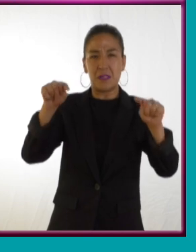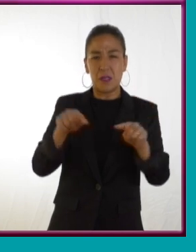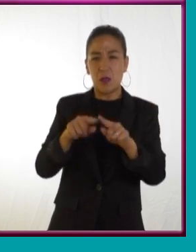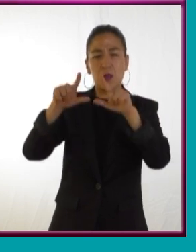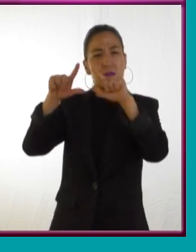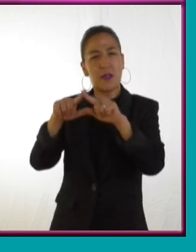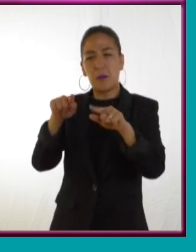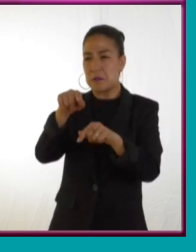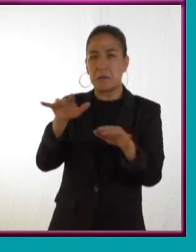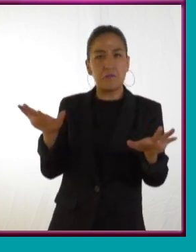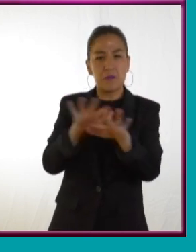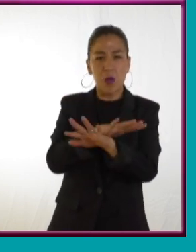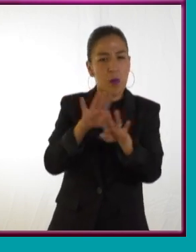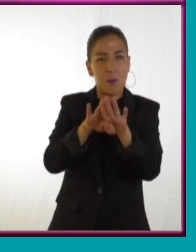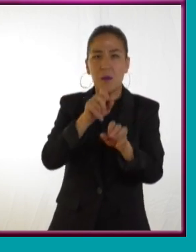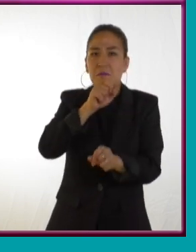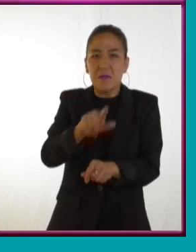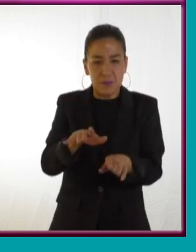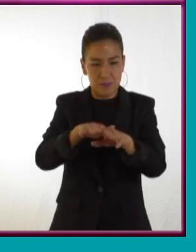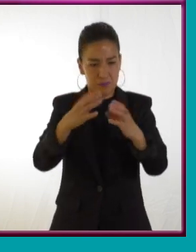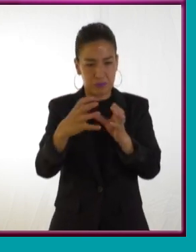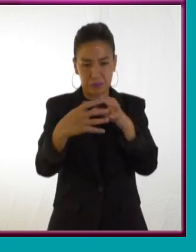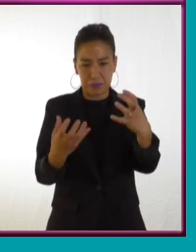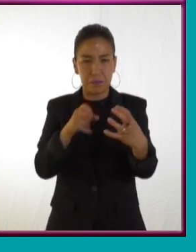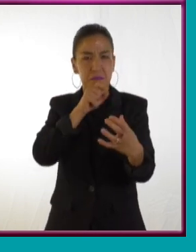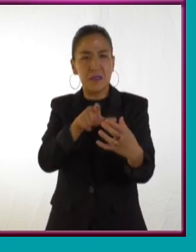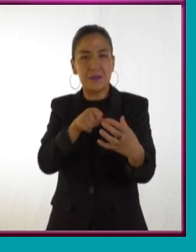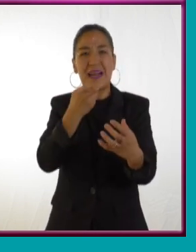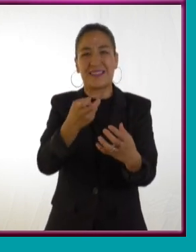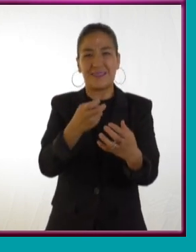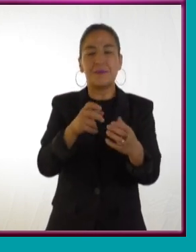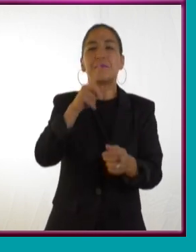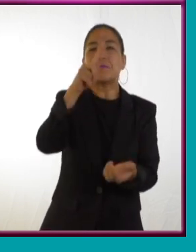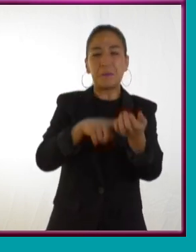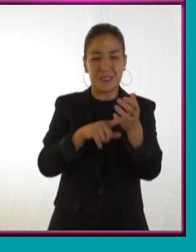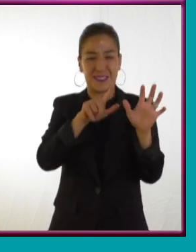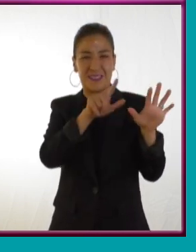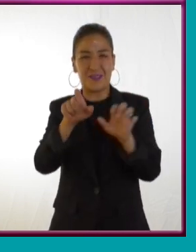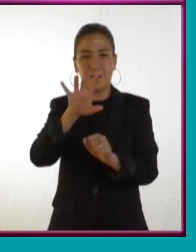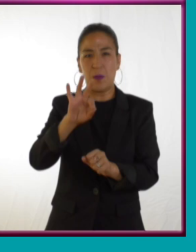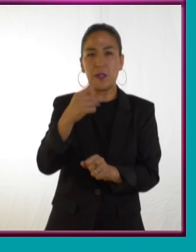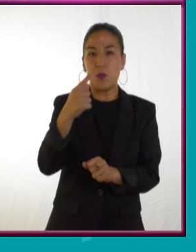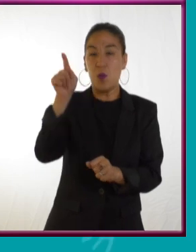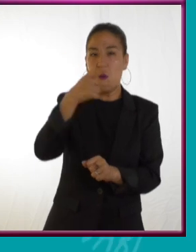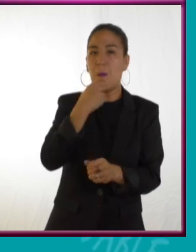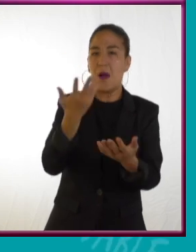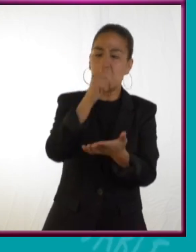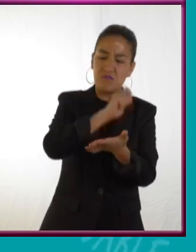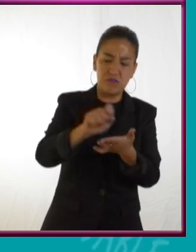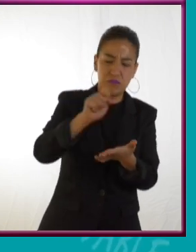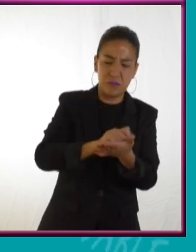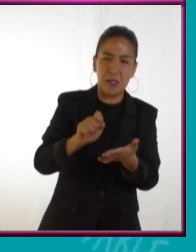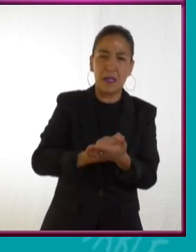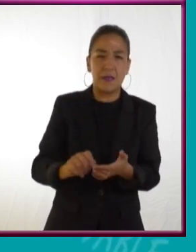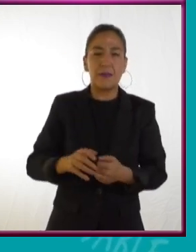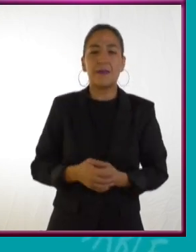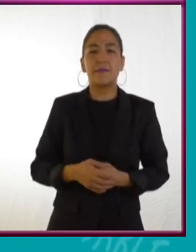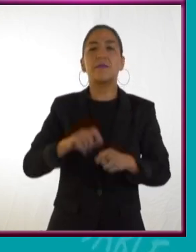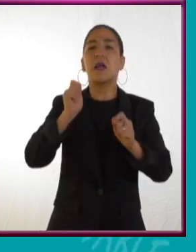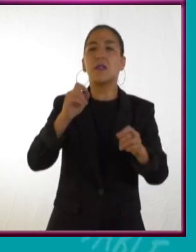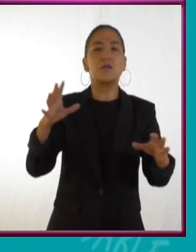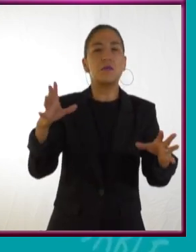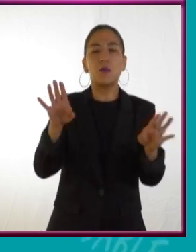cuerpos que no cambian cuando se deforman. El artículo de 1741, donde escribió sobre esto, se